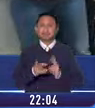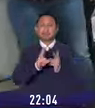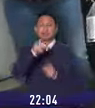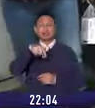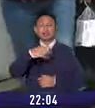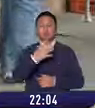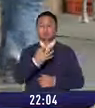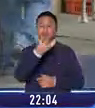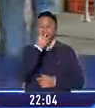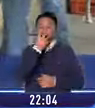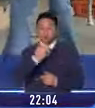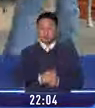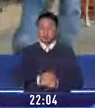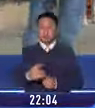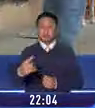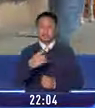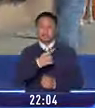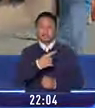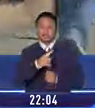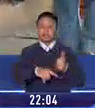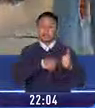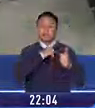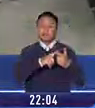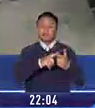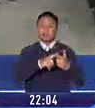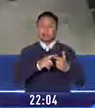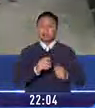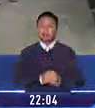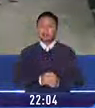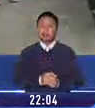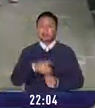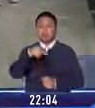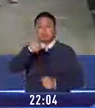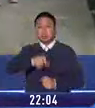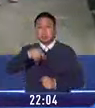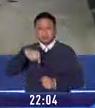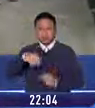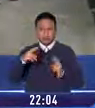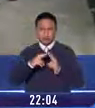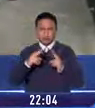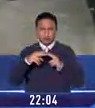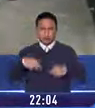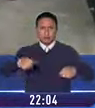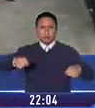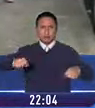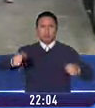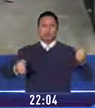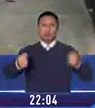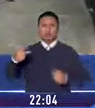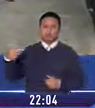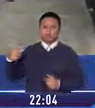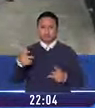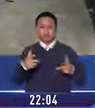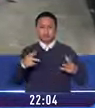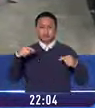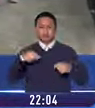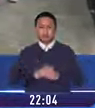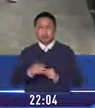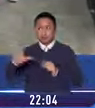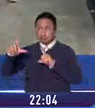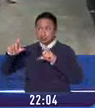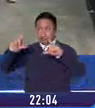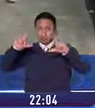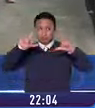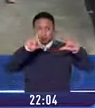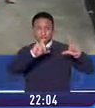consternados porque a estos delitos se suma algo más porque hay bastantes personas desconocidas que llegan en motos en carros y nos van tomando fotos